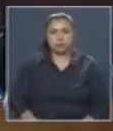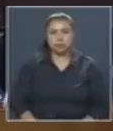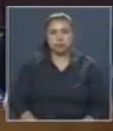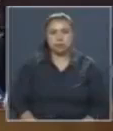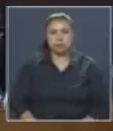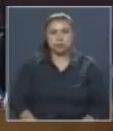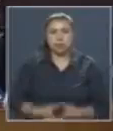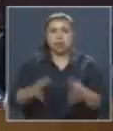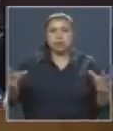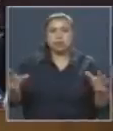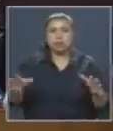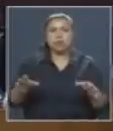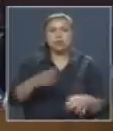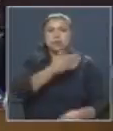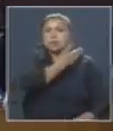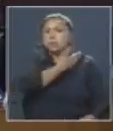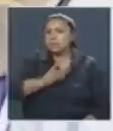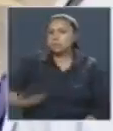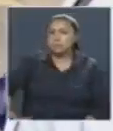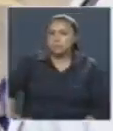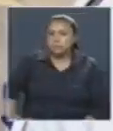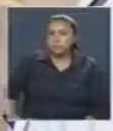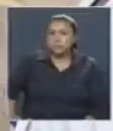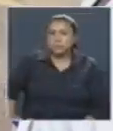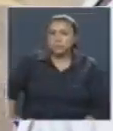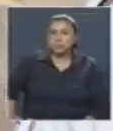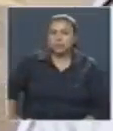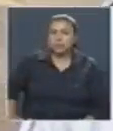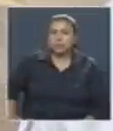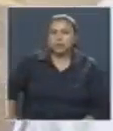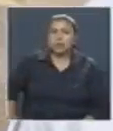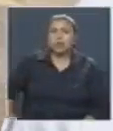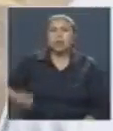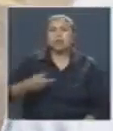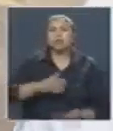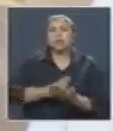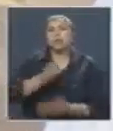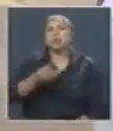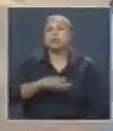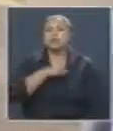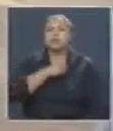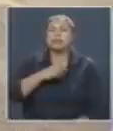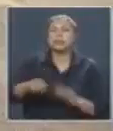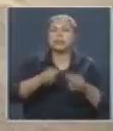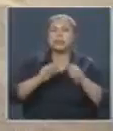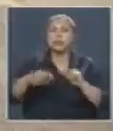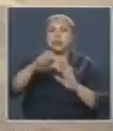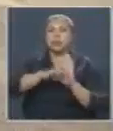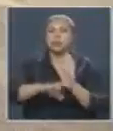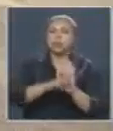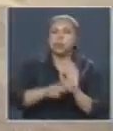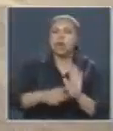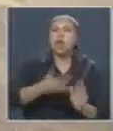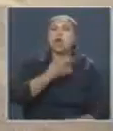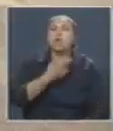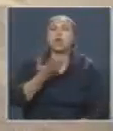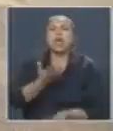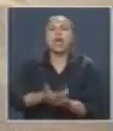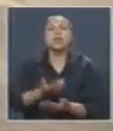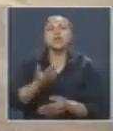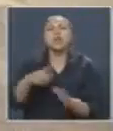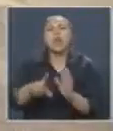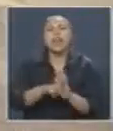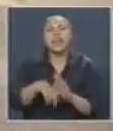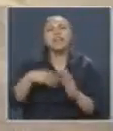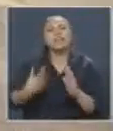gracias presidente bueno en realidad quiero partir por lamentar que tengamos que discutir este proyecto de ley porque tenemos una ley vigente